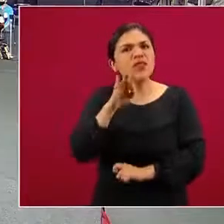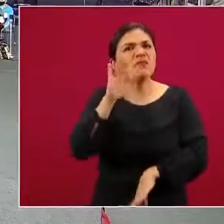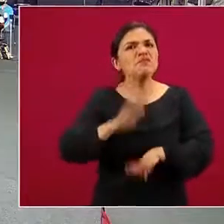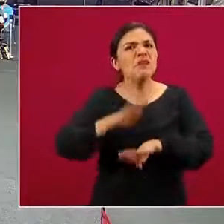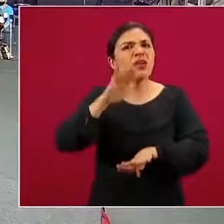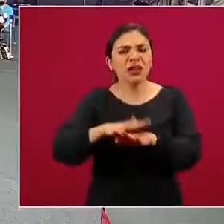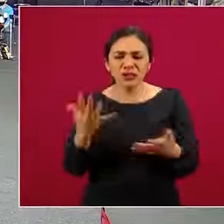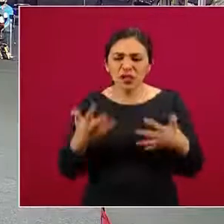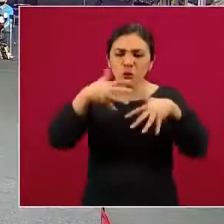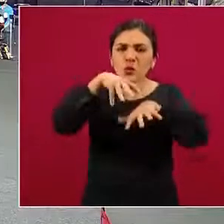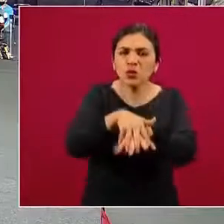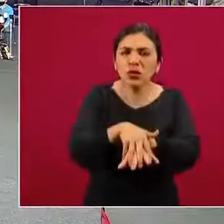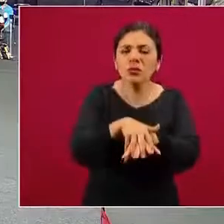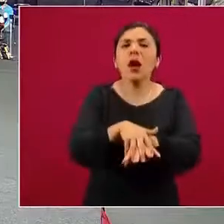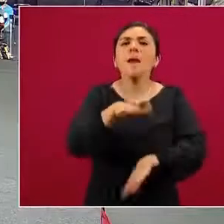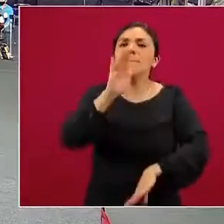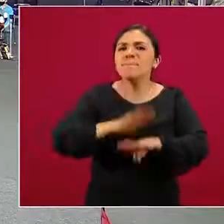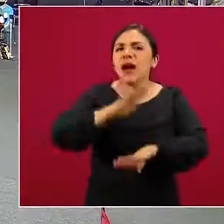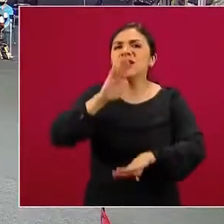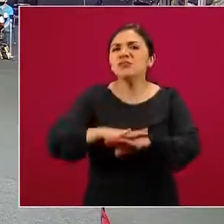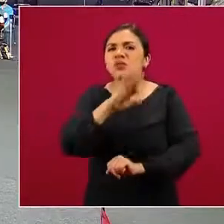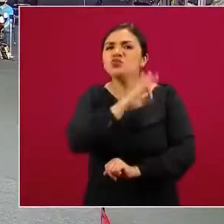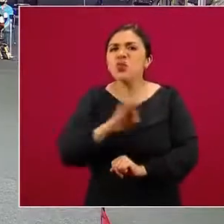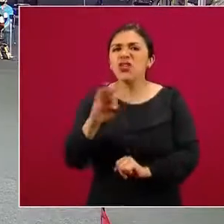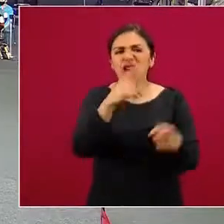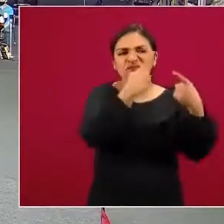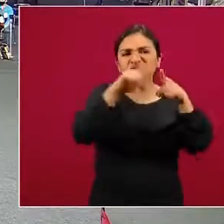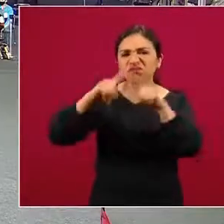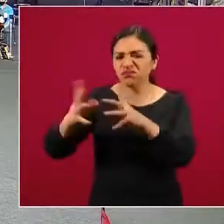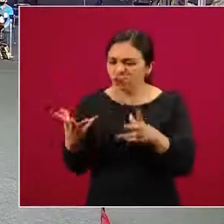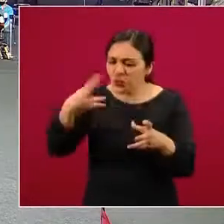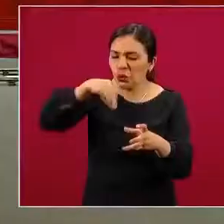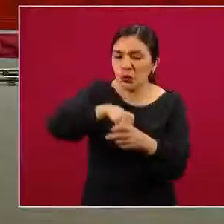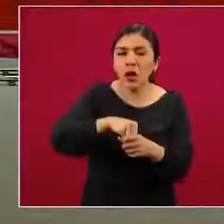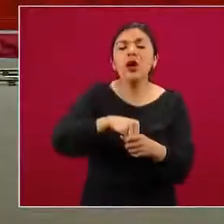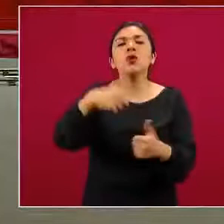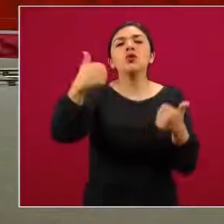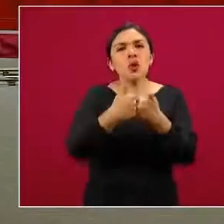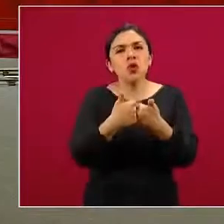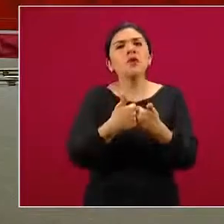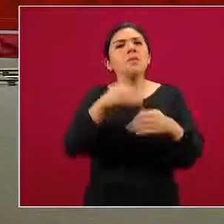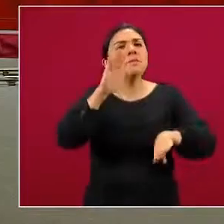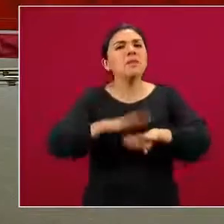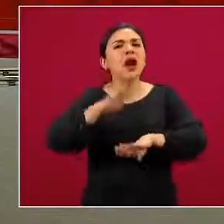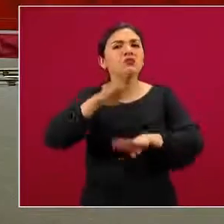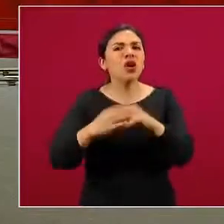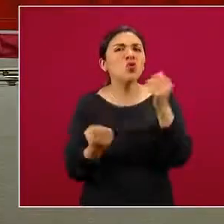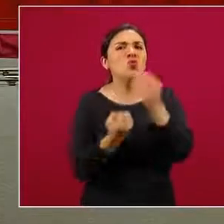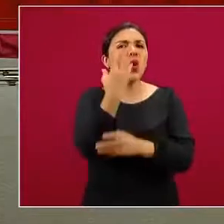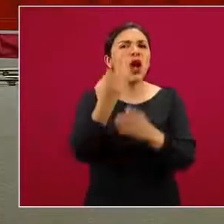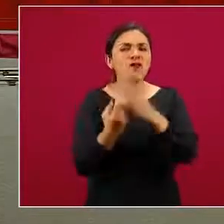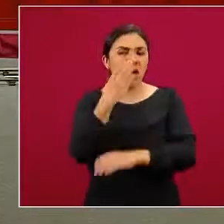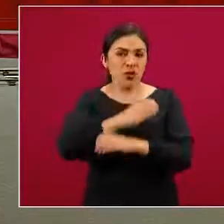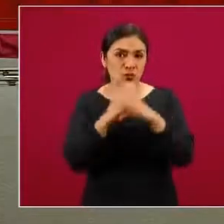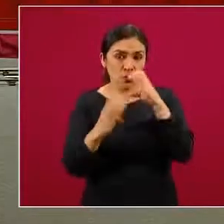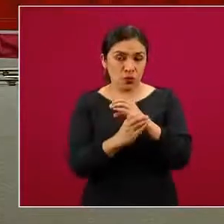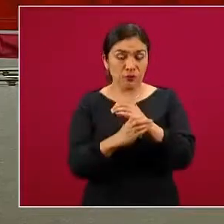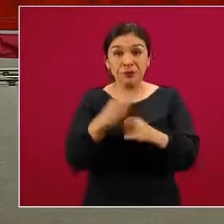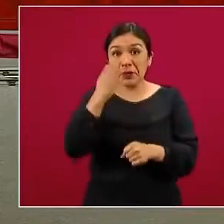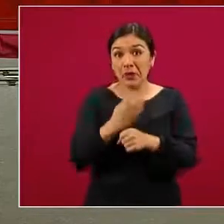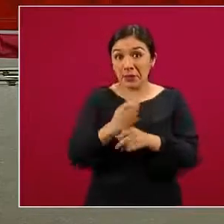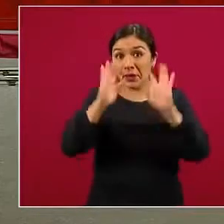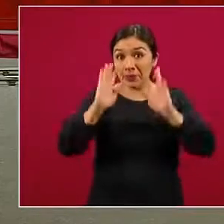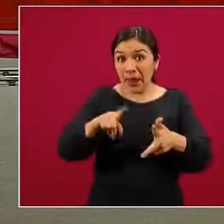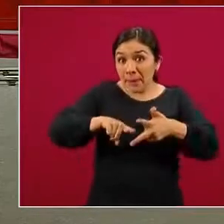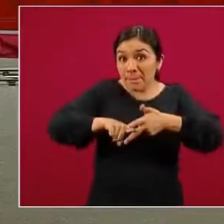más inclusiva, cada vez más diversa y también cada vez más innovadora. Y bueno, para entrar